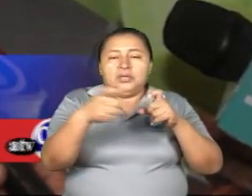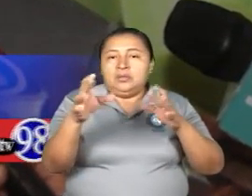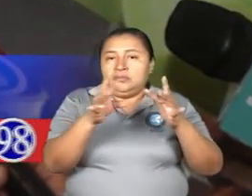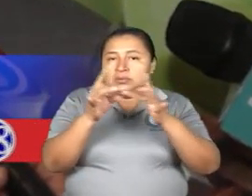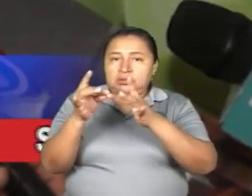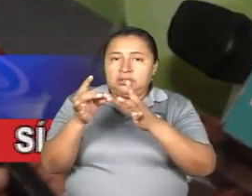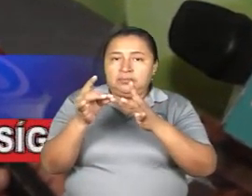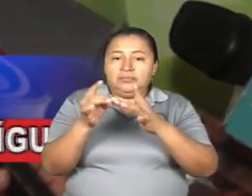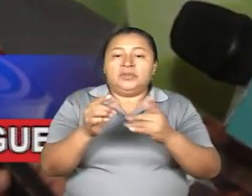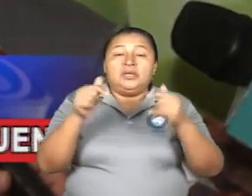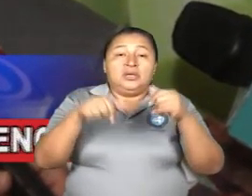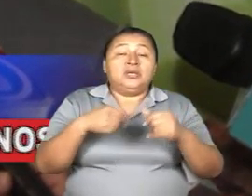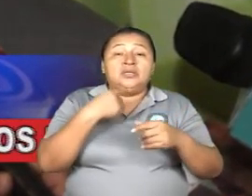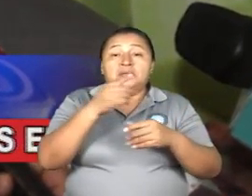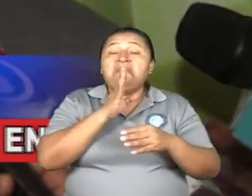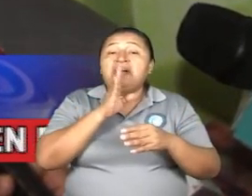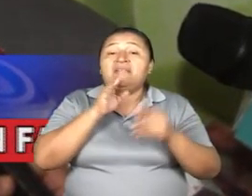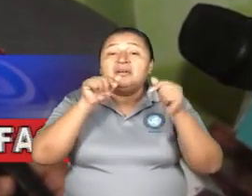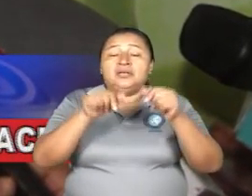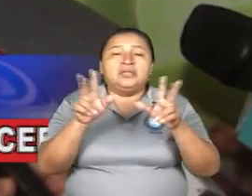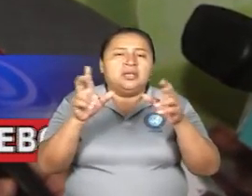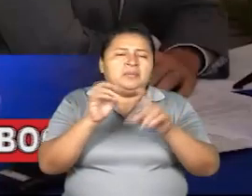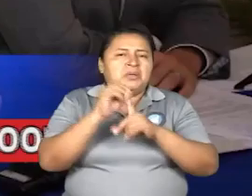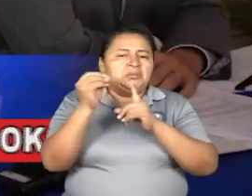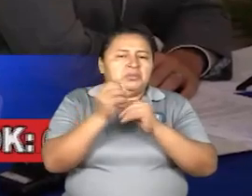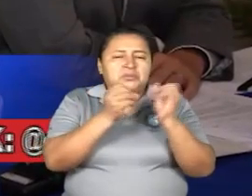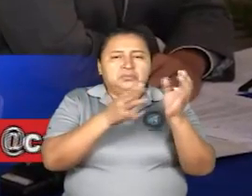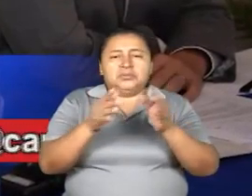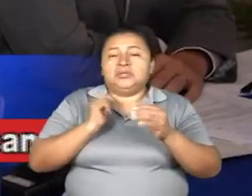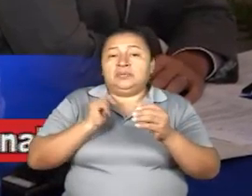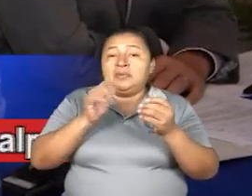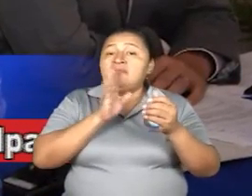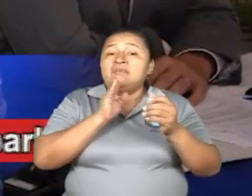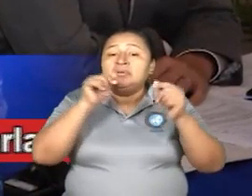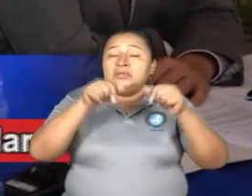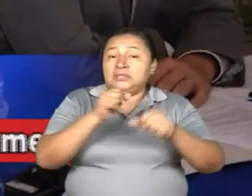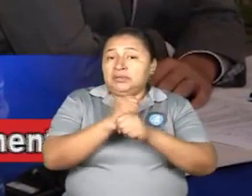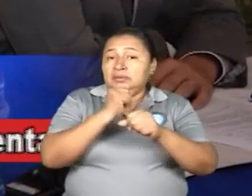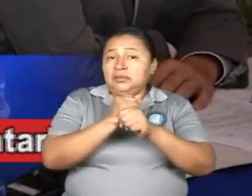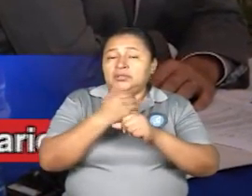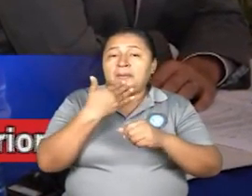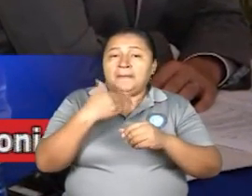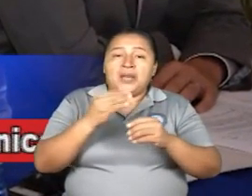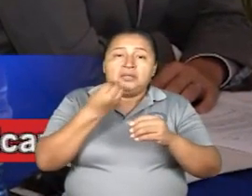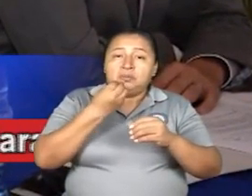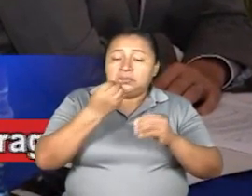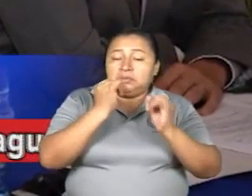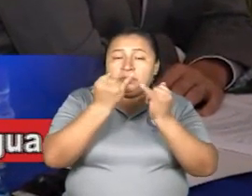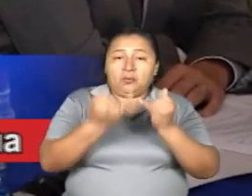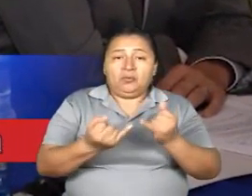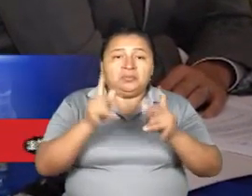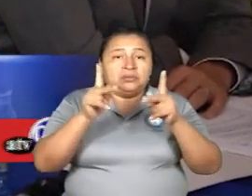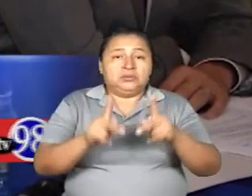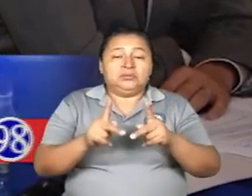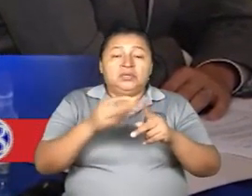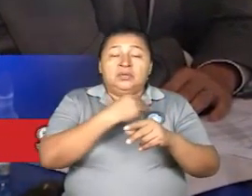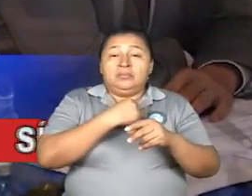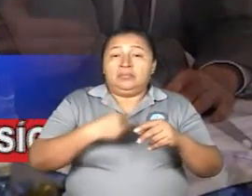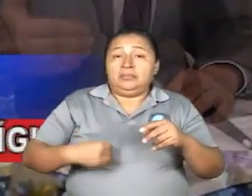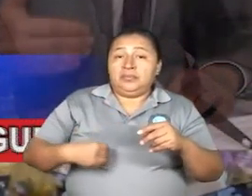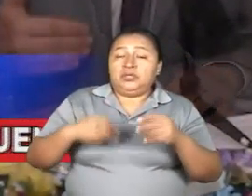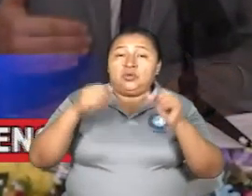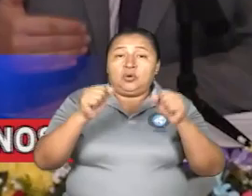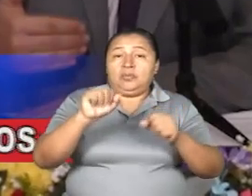especiales, quienes abordarán temas de orden global relacionados con el hambre y la malnutrición. Para el ministro